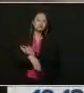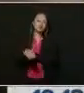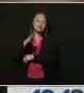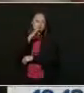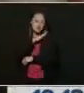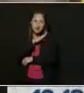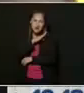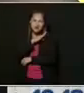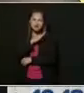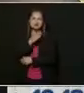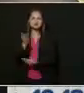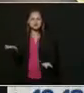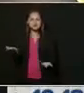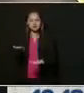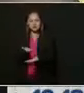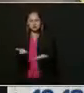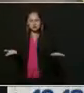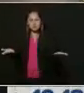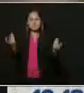Gente buena